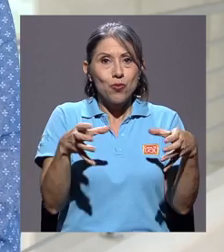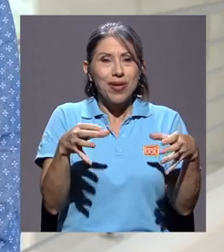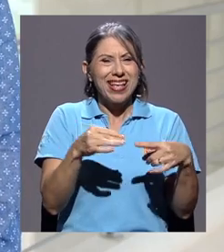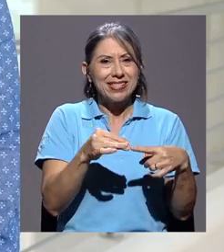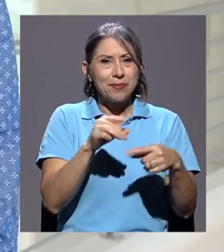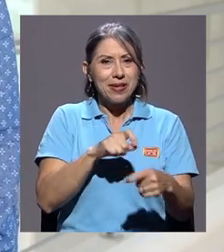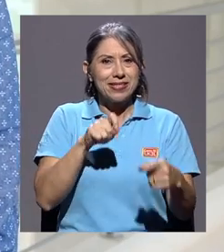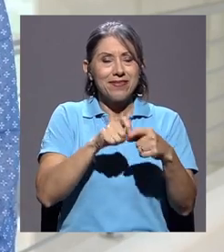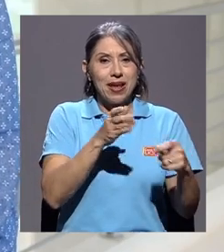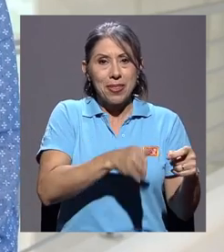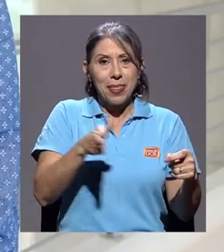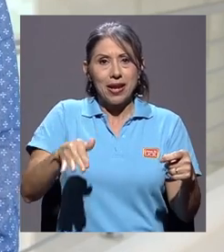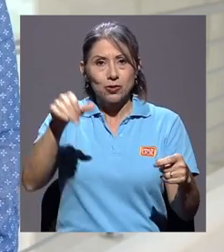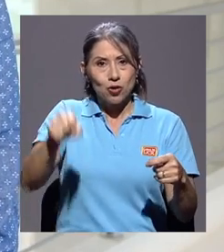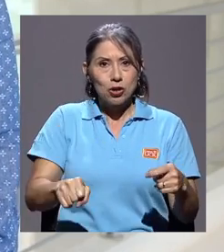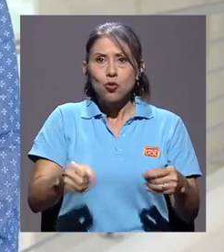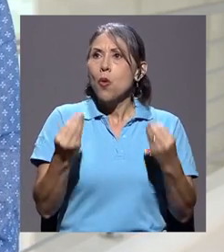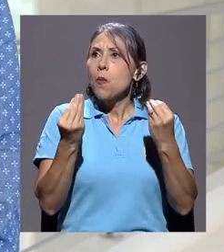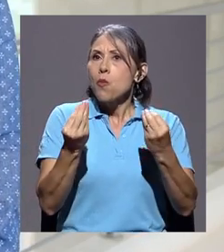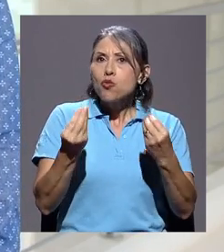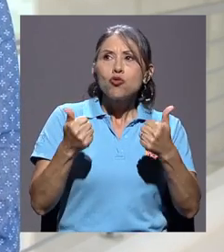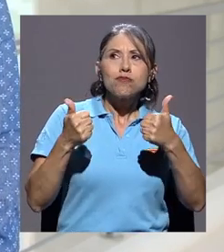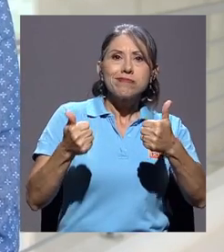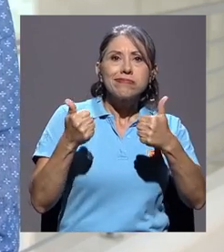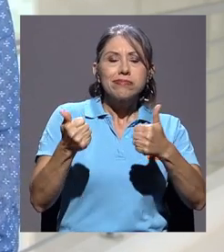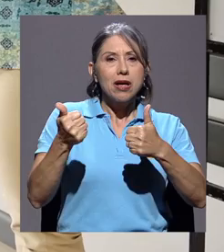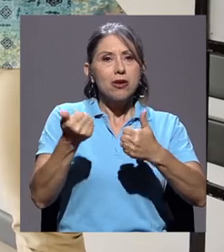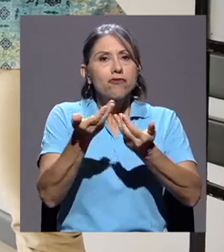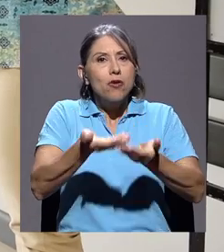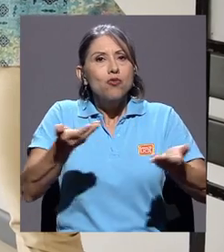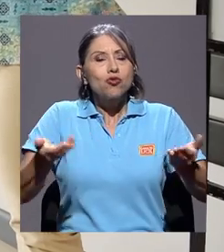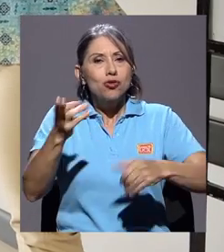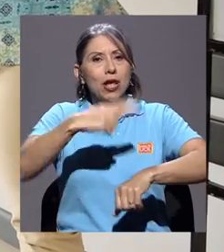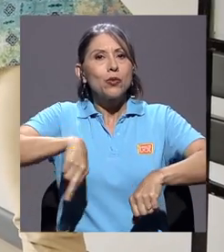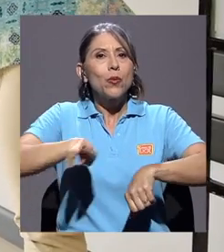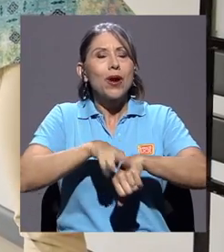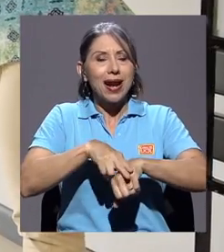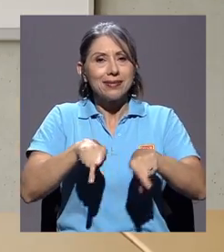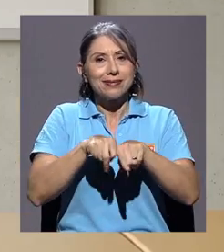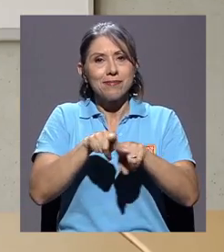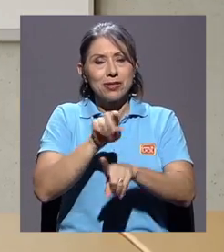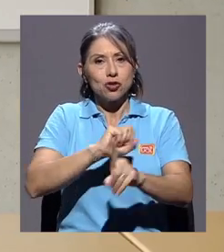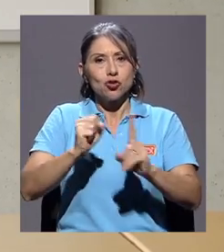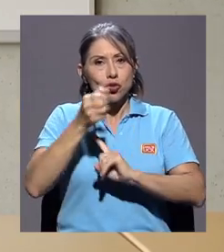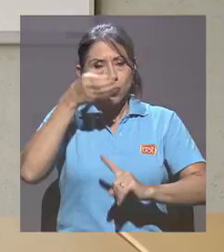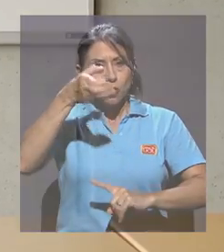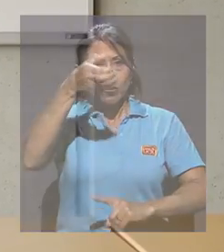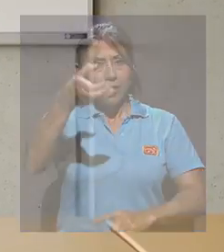zona sur, ¿verdad? Que son muy ricos en recursos naturales y en riqueza sociocultural.